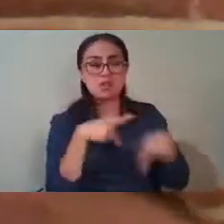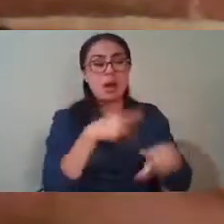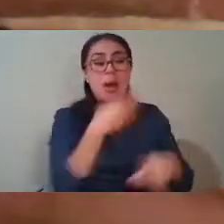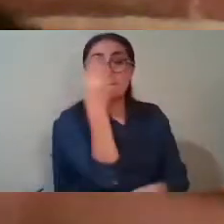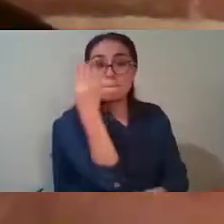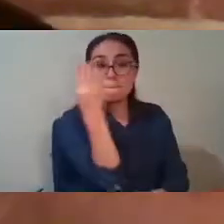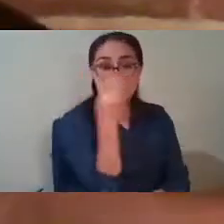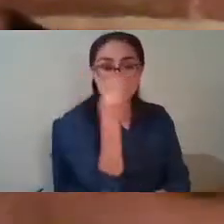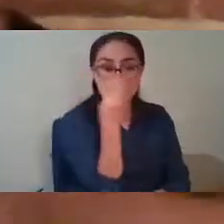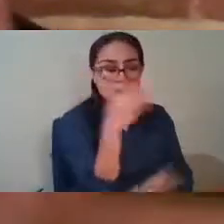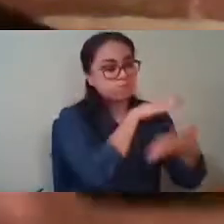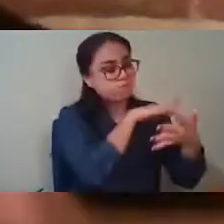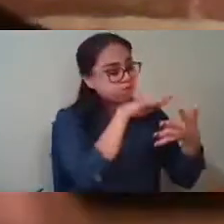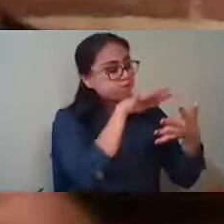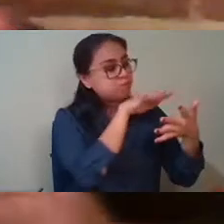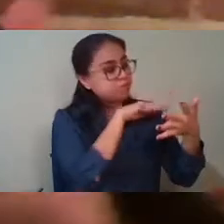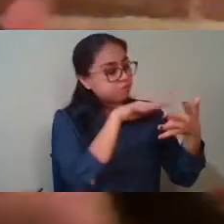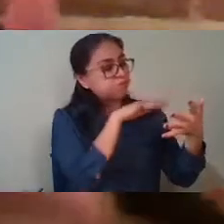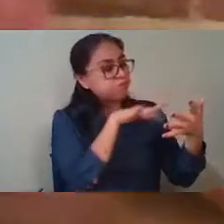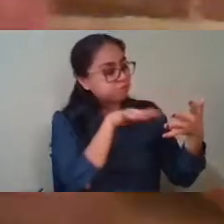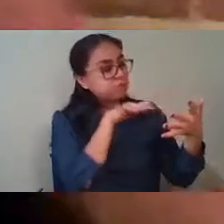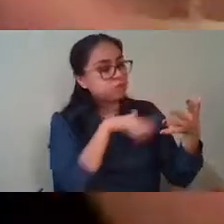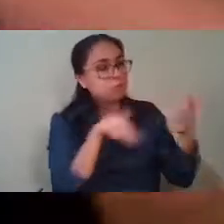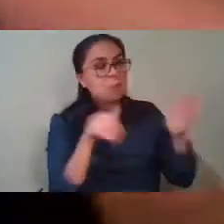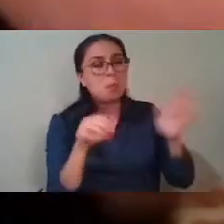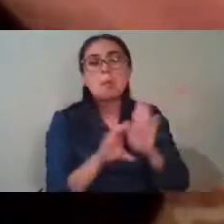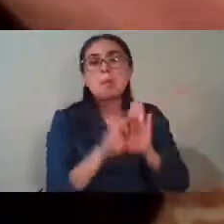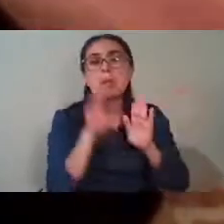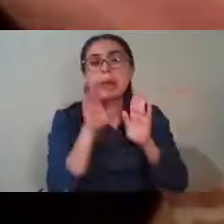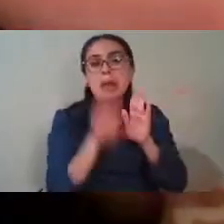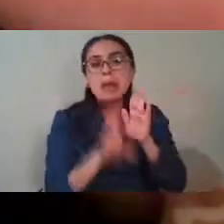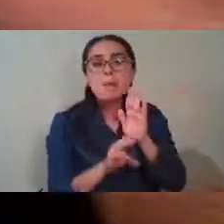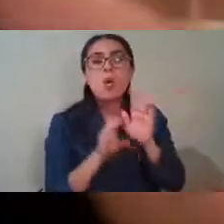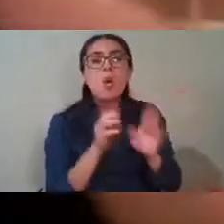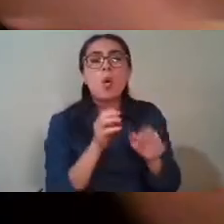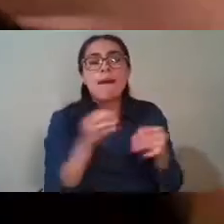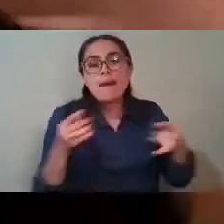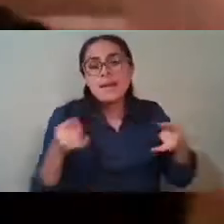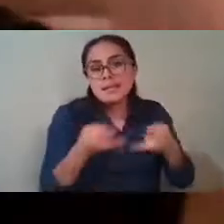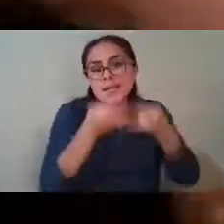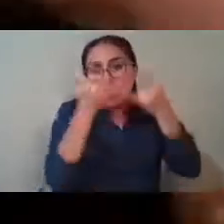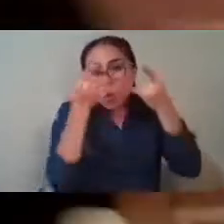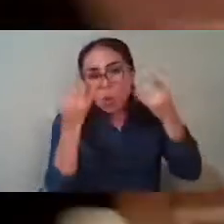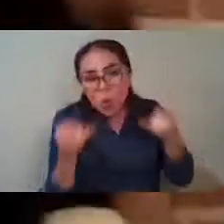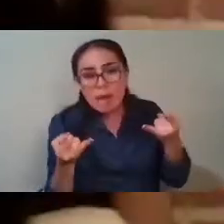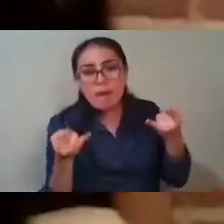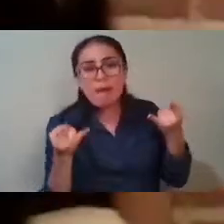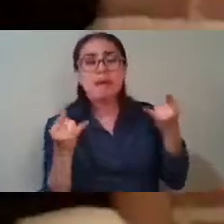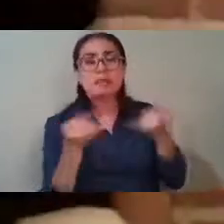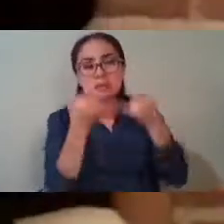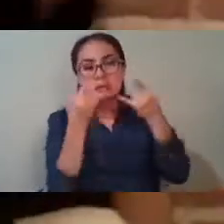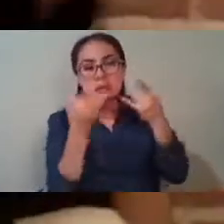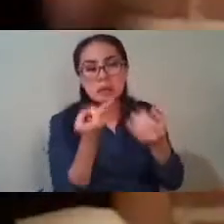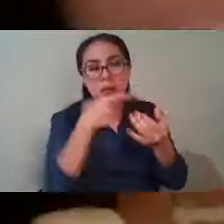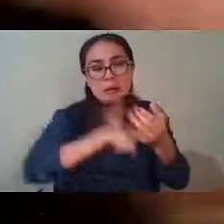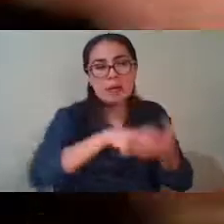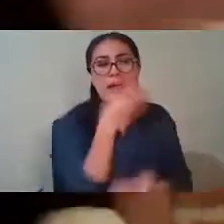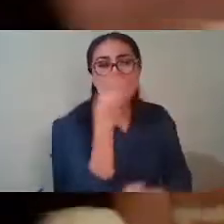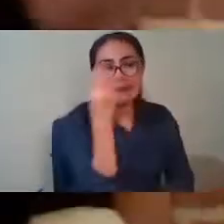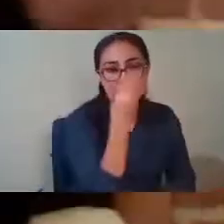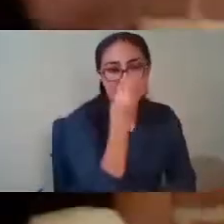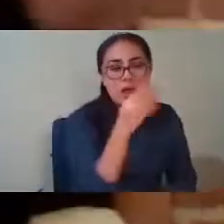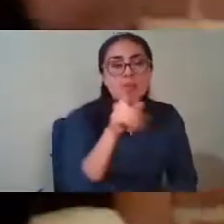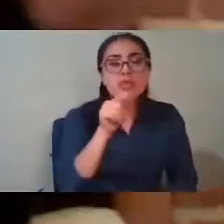Biblia, figuras me refiero a los tropos, ¿no? Me refiero a los relatos, me refiero a las parábolas, buscan en los